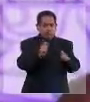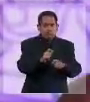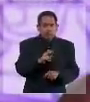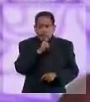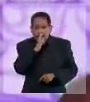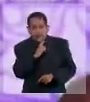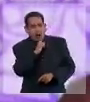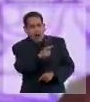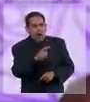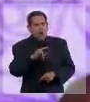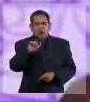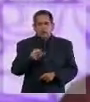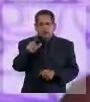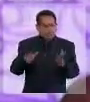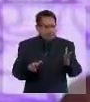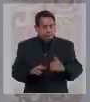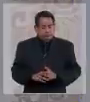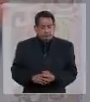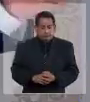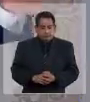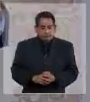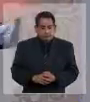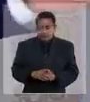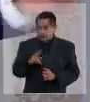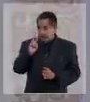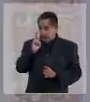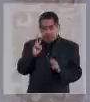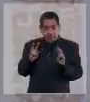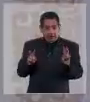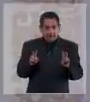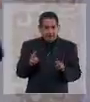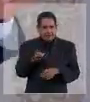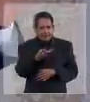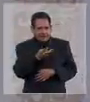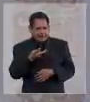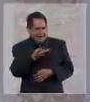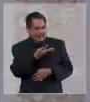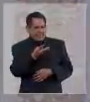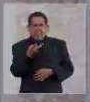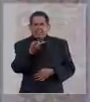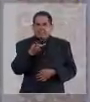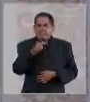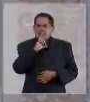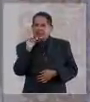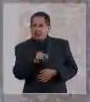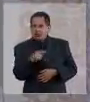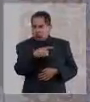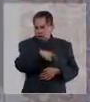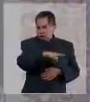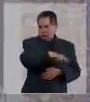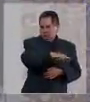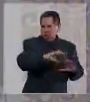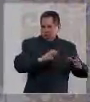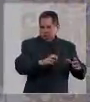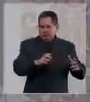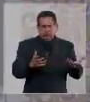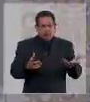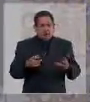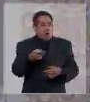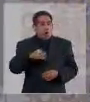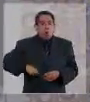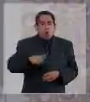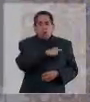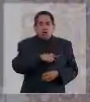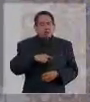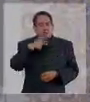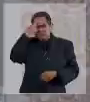a Rodríguez Calderón. Perdón. Si ven, la parte de la tercia maldita les llamo hoy, ¿no? Porque finalmente han destruido a México,